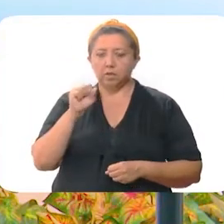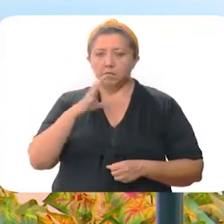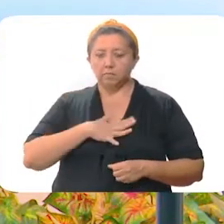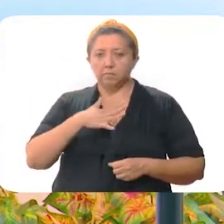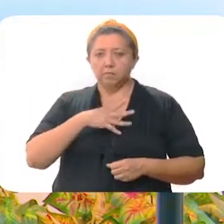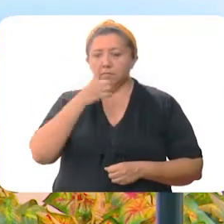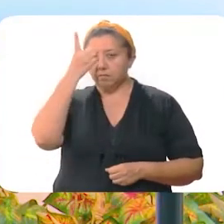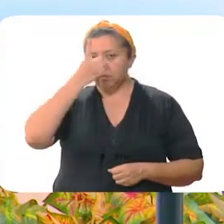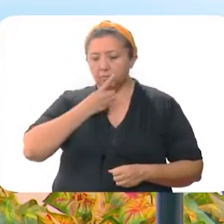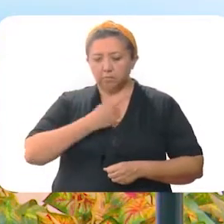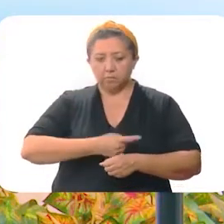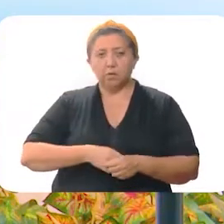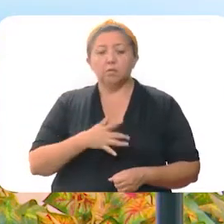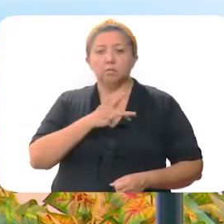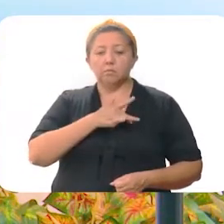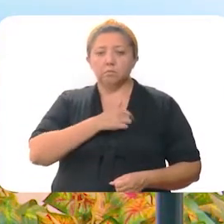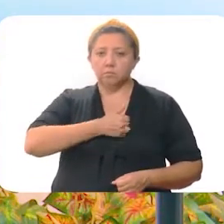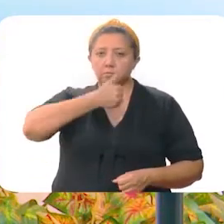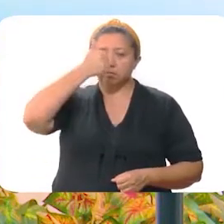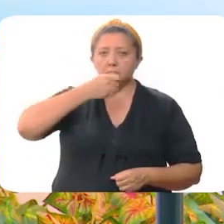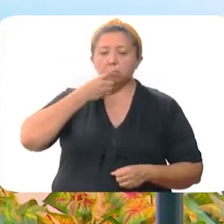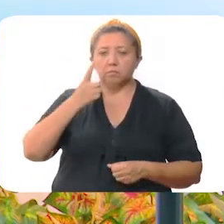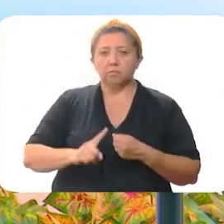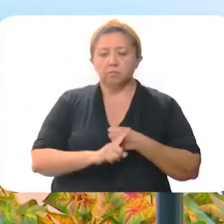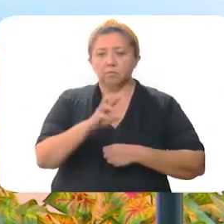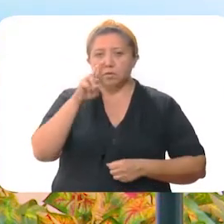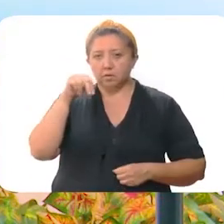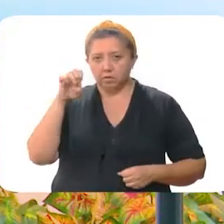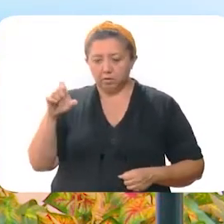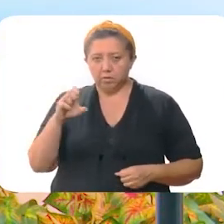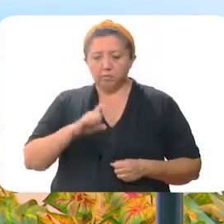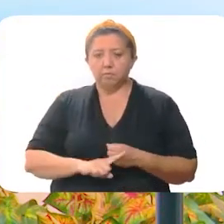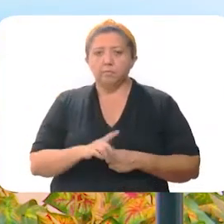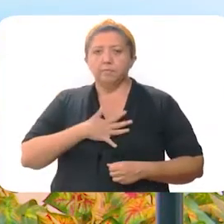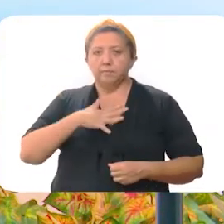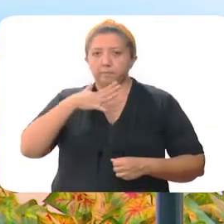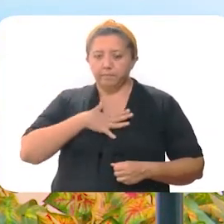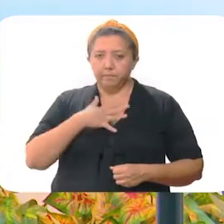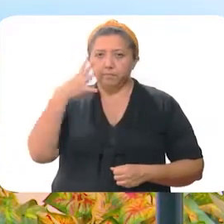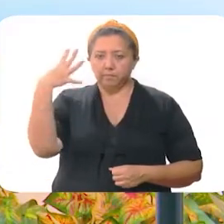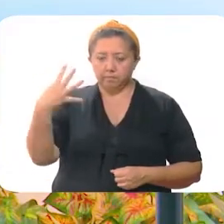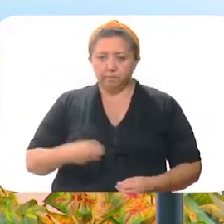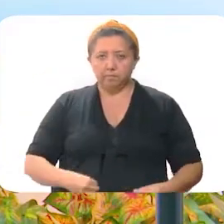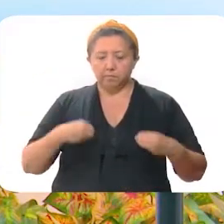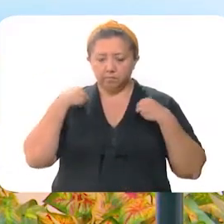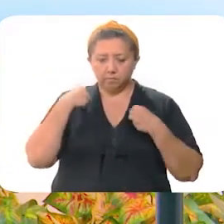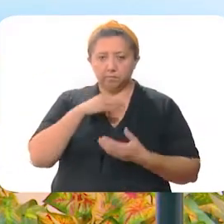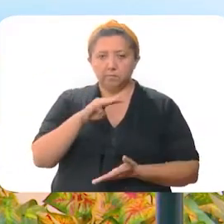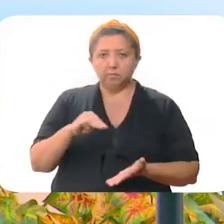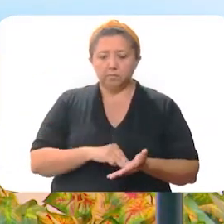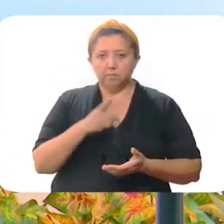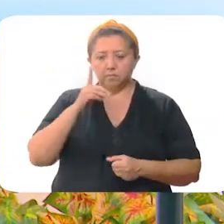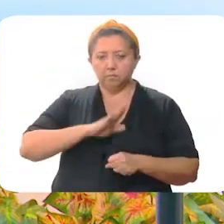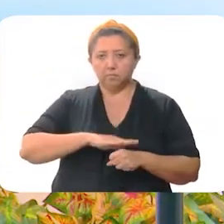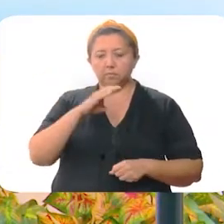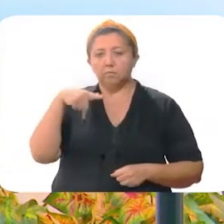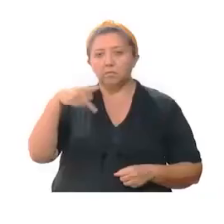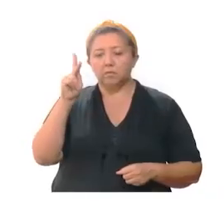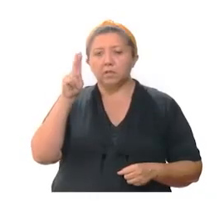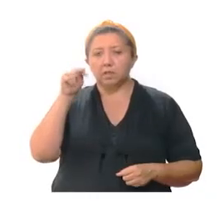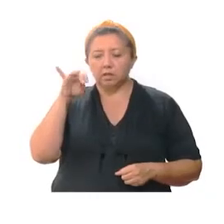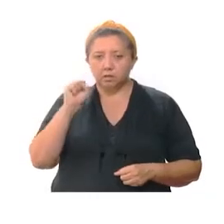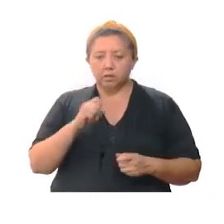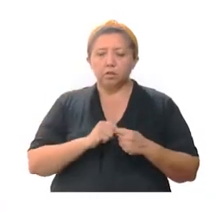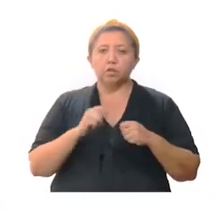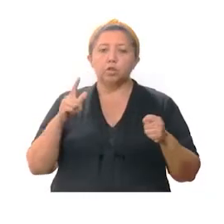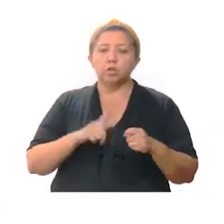asma, diabetes, hipertensión arterial, insuficiencia renal crónica y EPOC. 4 residían en Mérida y 1 más en Canacín.